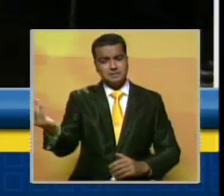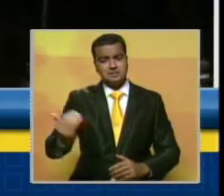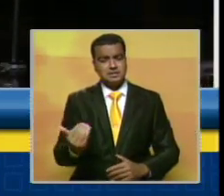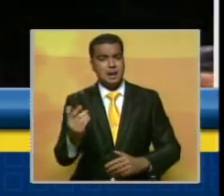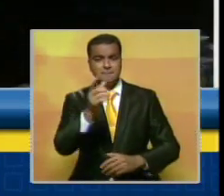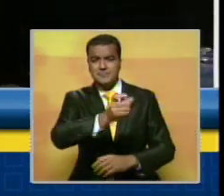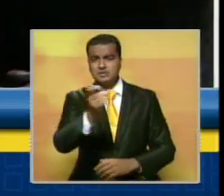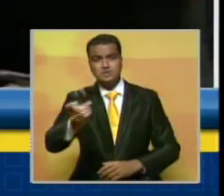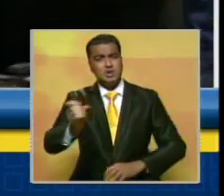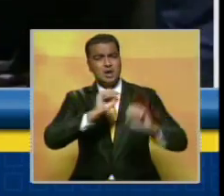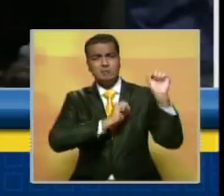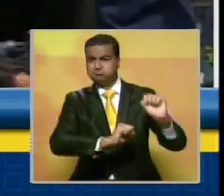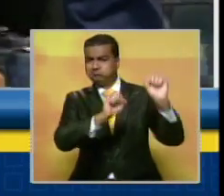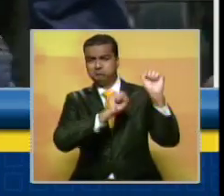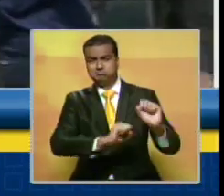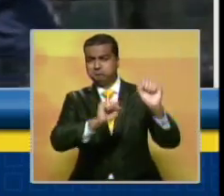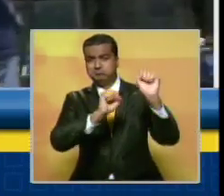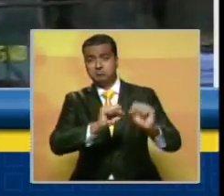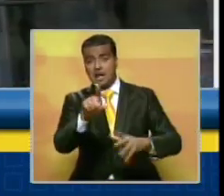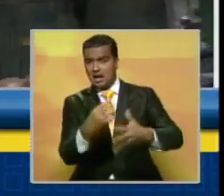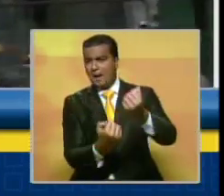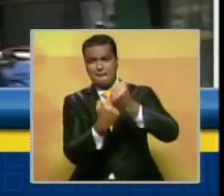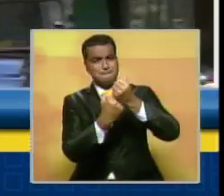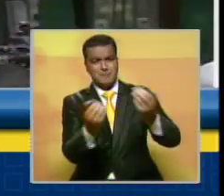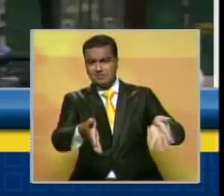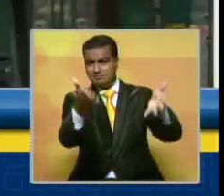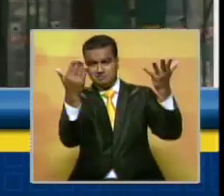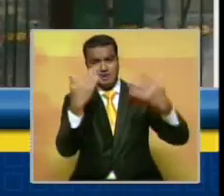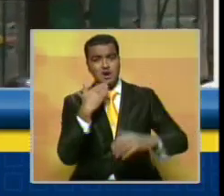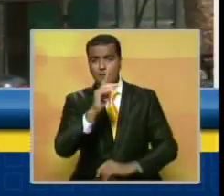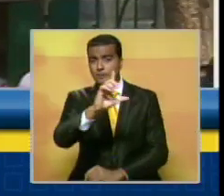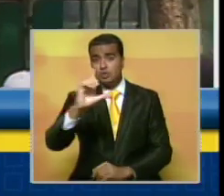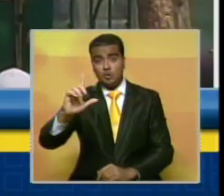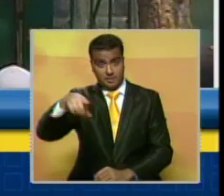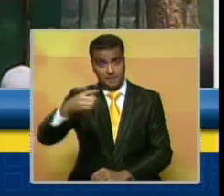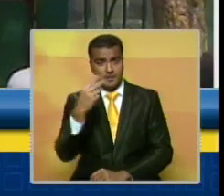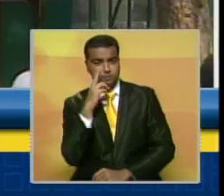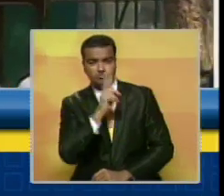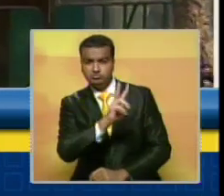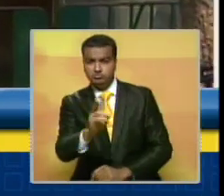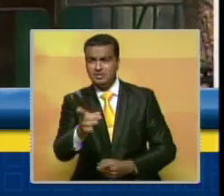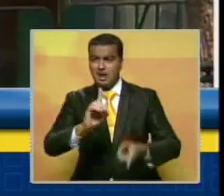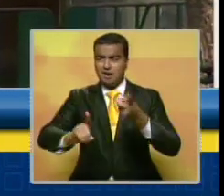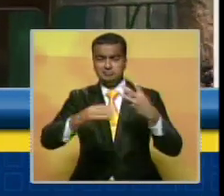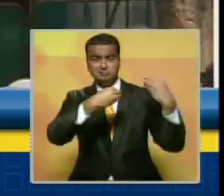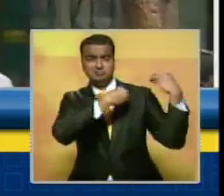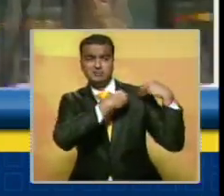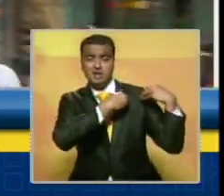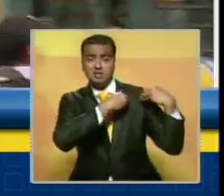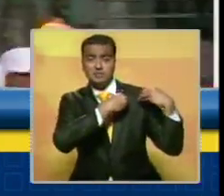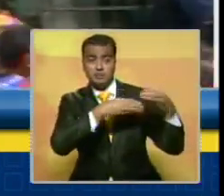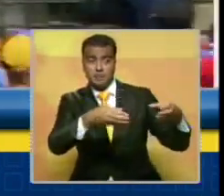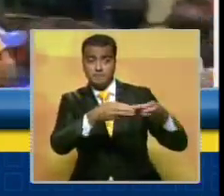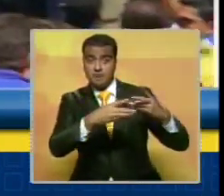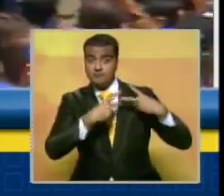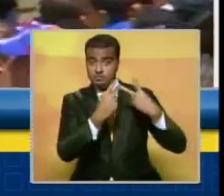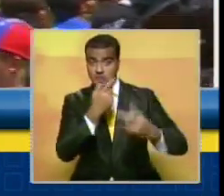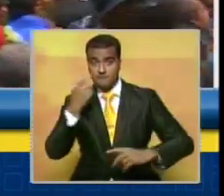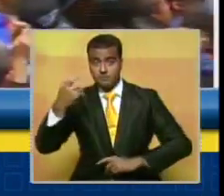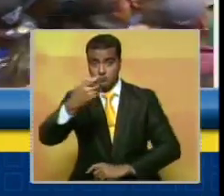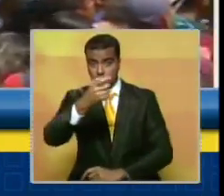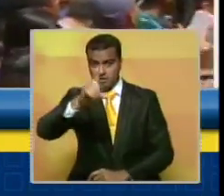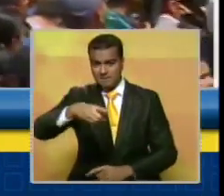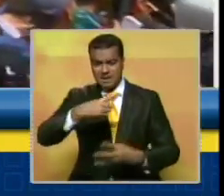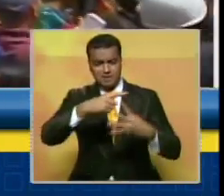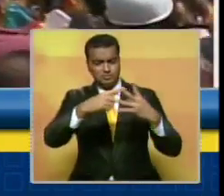seguidores, manifestantes aquí apoyando a Leopoldo López. También hemos visto algunos dirigentes de su partido Voluntad Popular